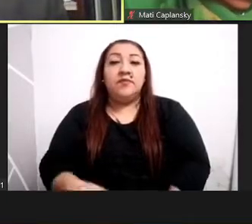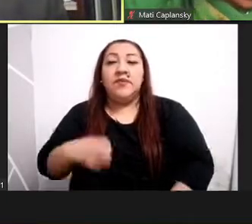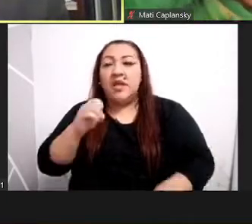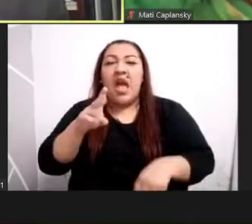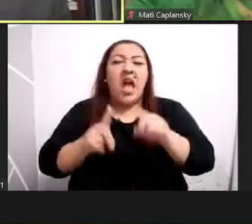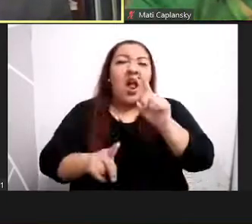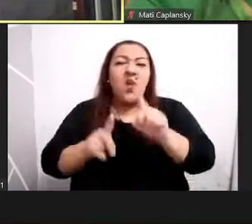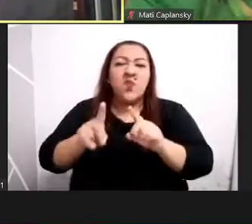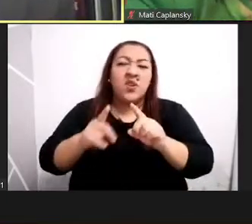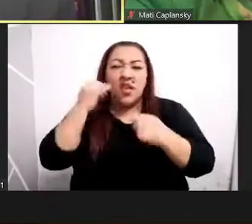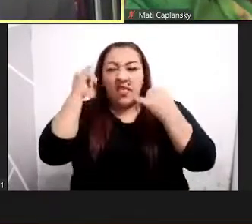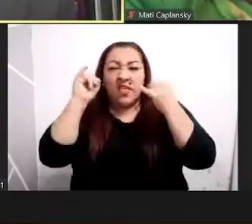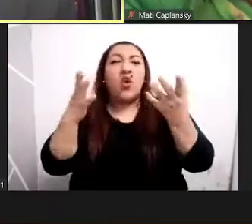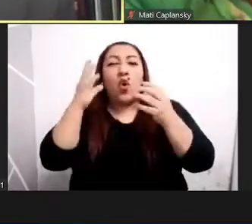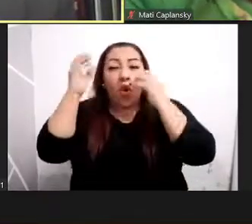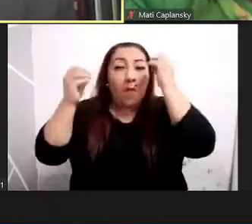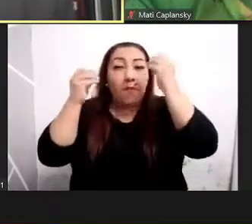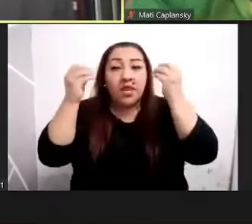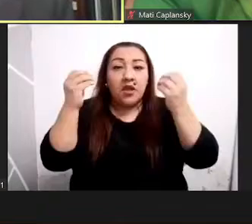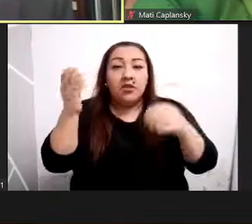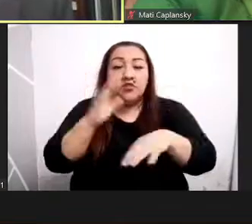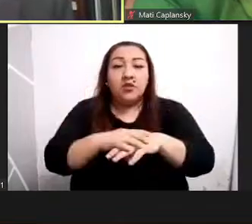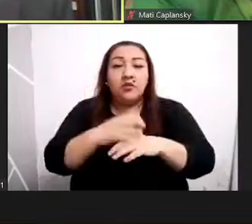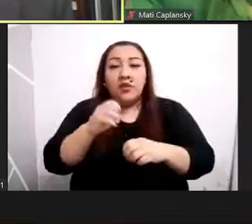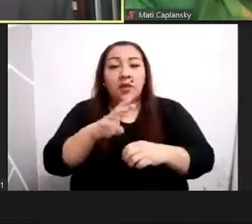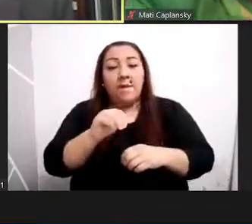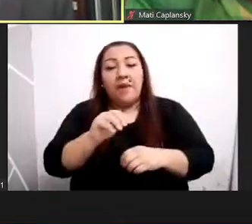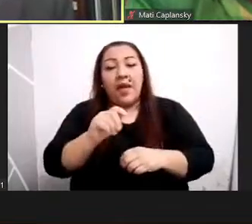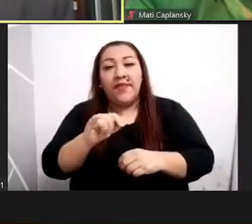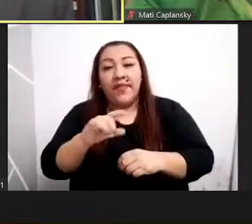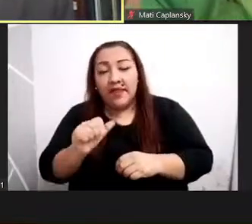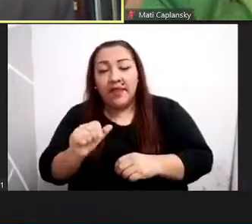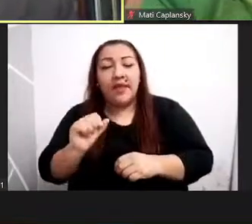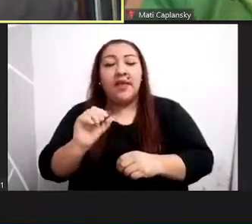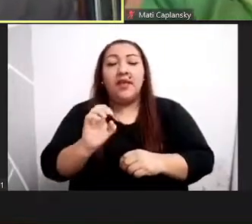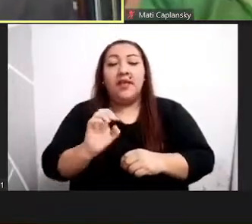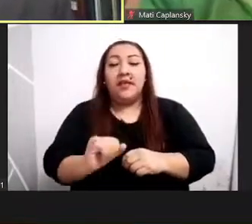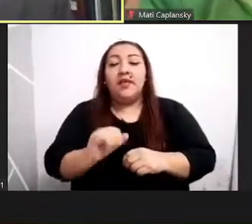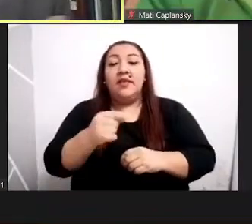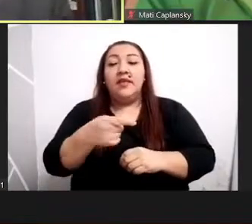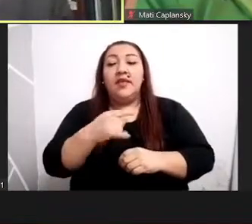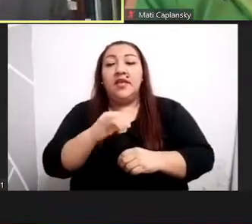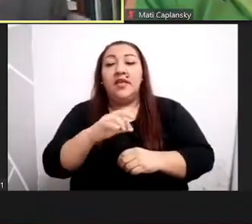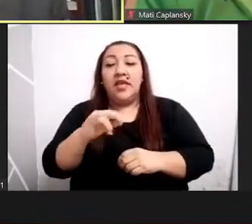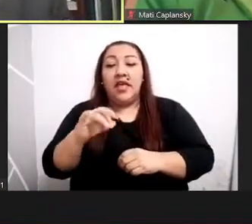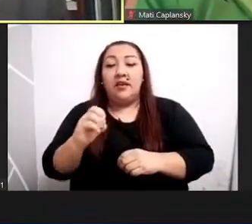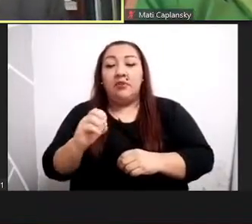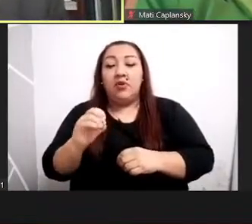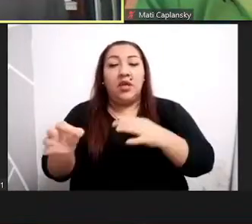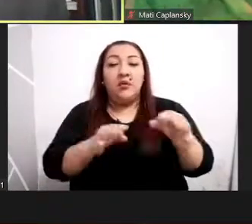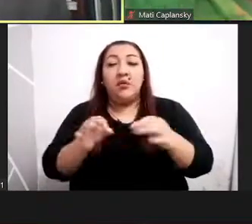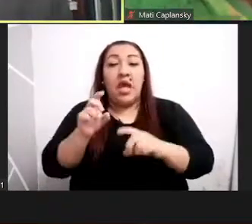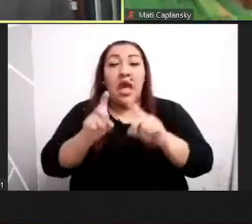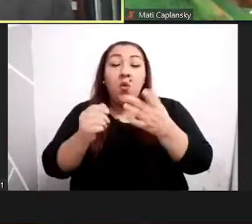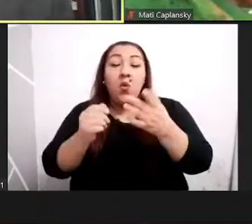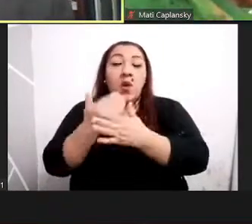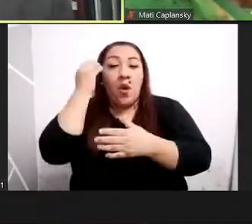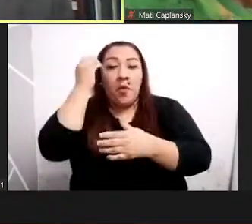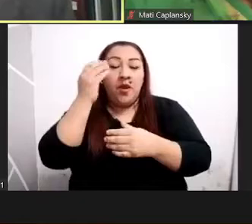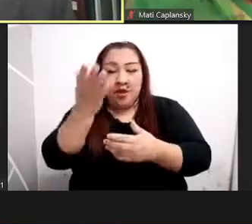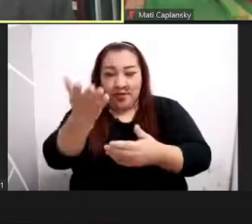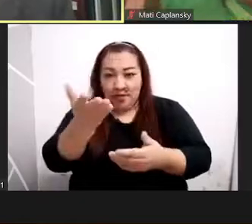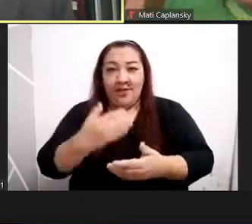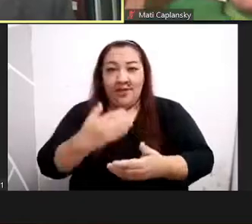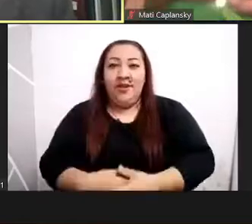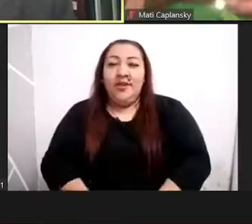frente a lo que ha comentado Matilde Kaplansky, Guillermo Escobar, ¿no? O exponer algún nuevo punto de vista. Adelante,